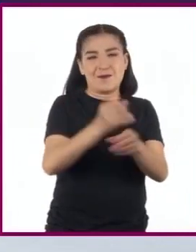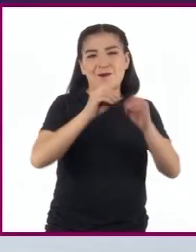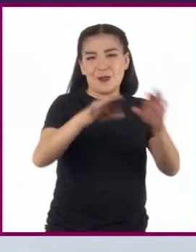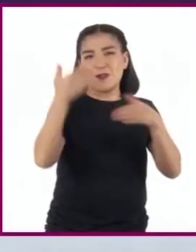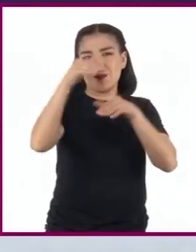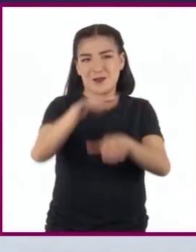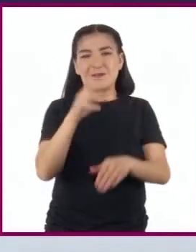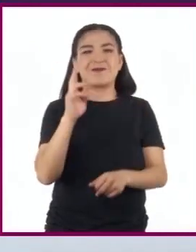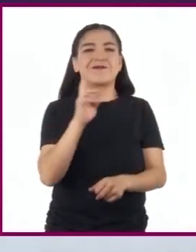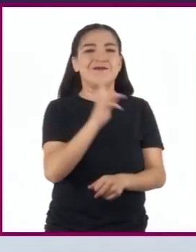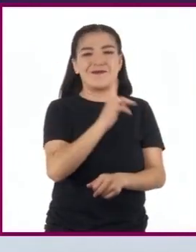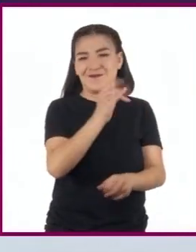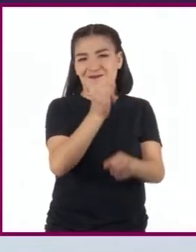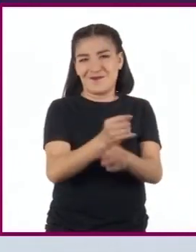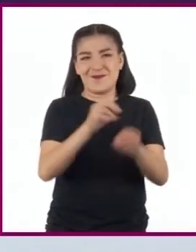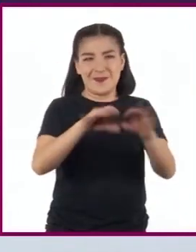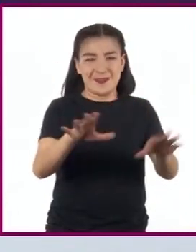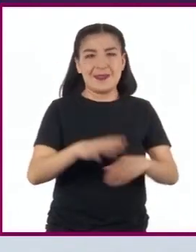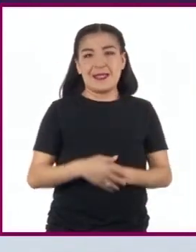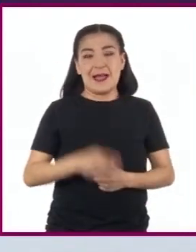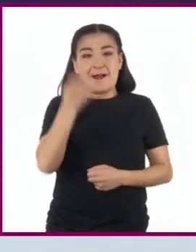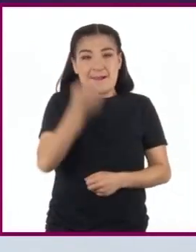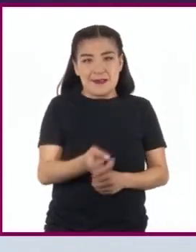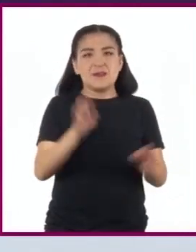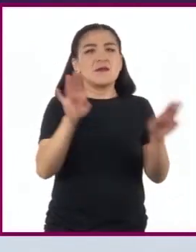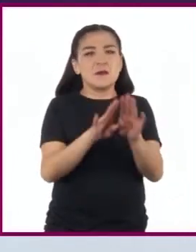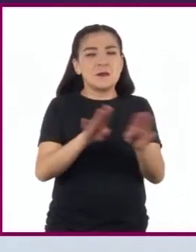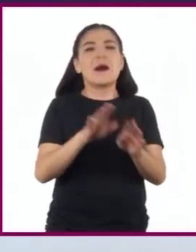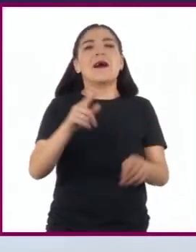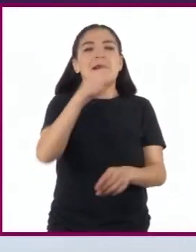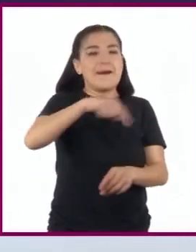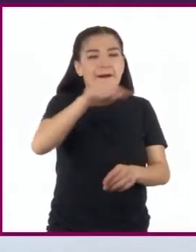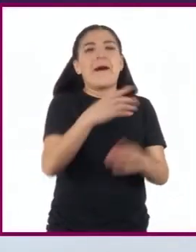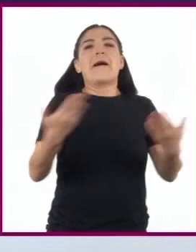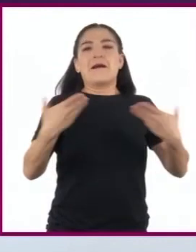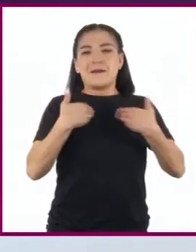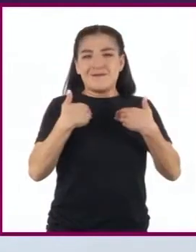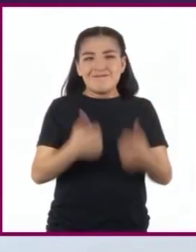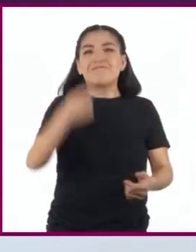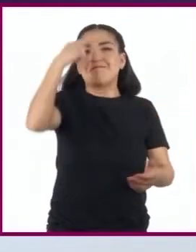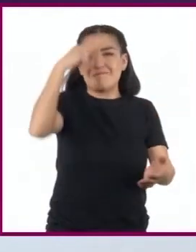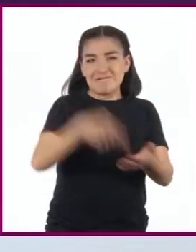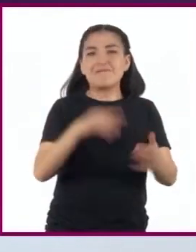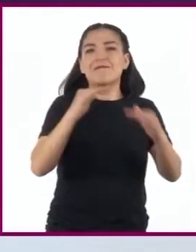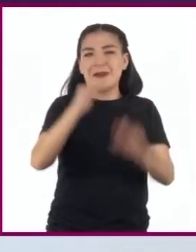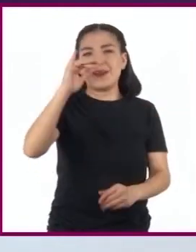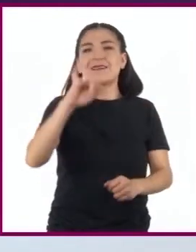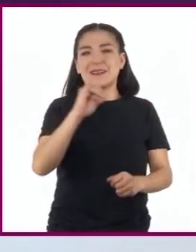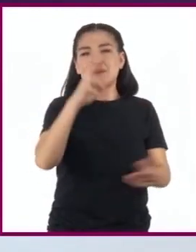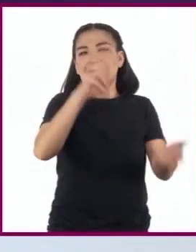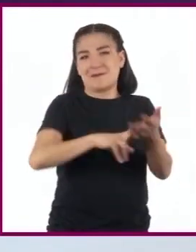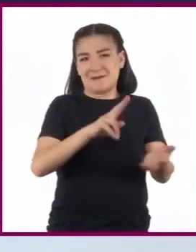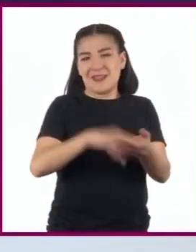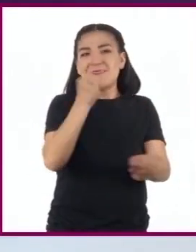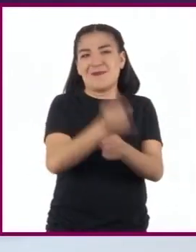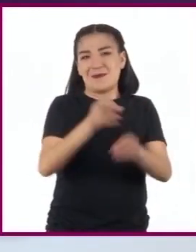nota. Esta referencia aumenta la credibilidad y cuenta con un mayor valor